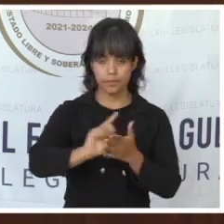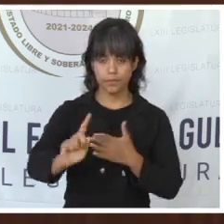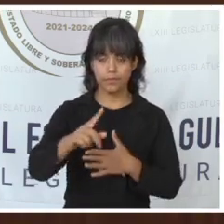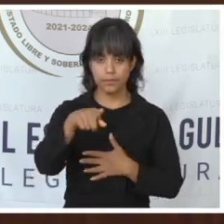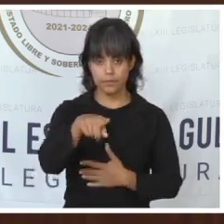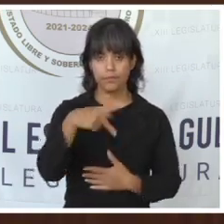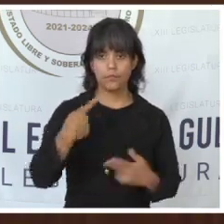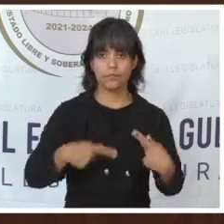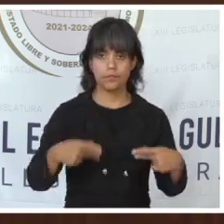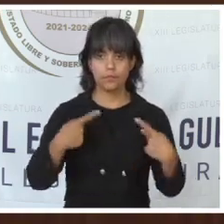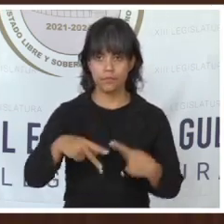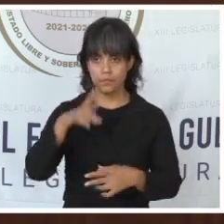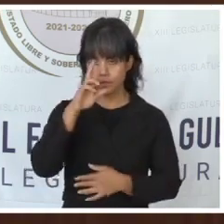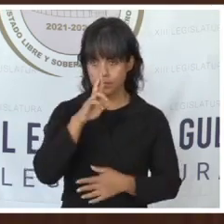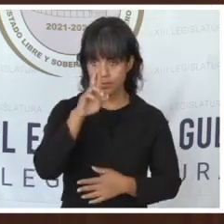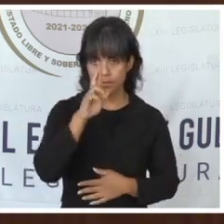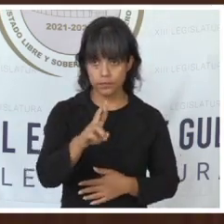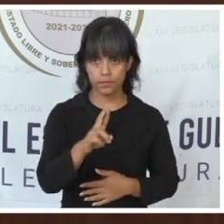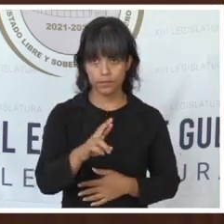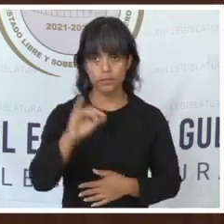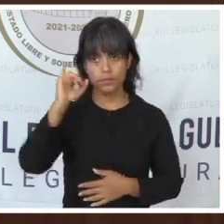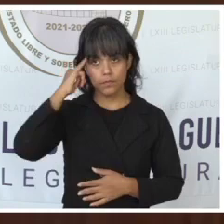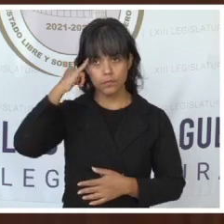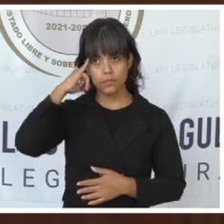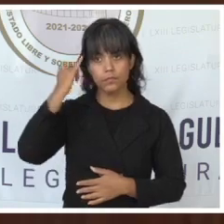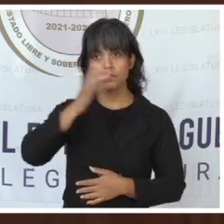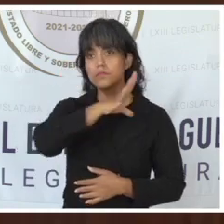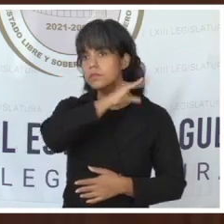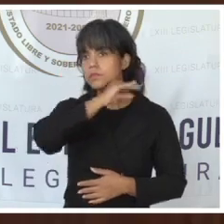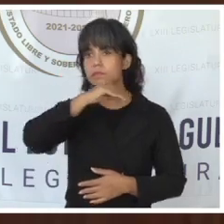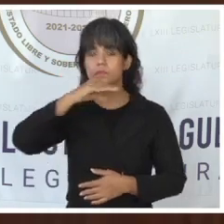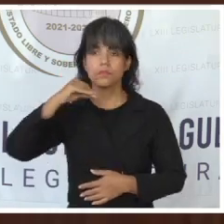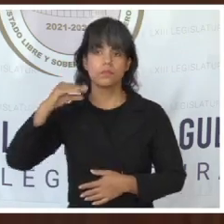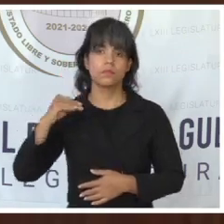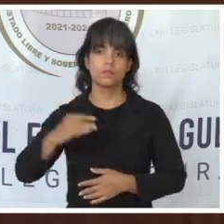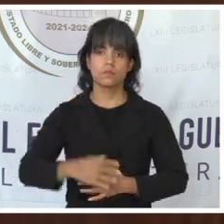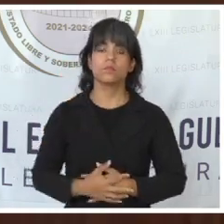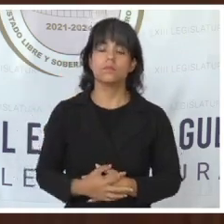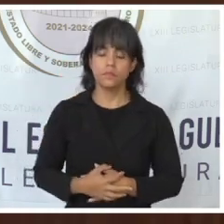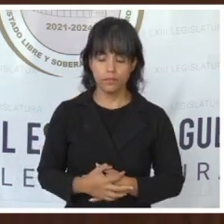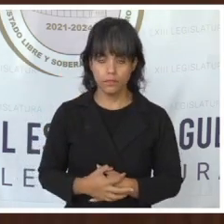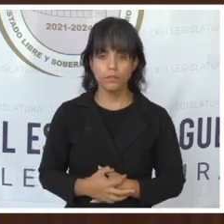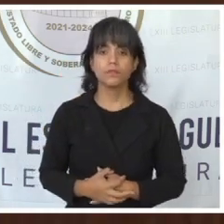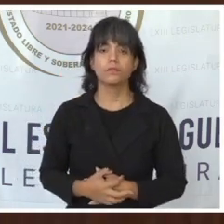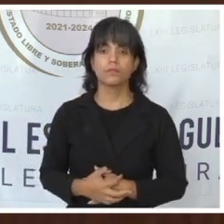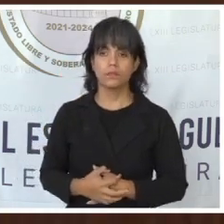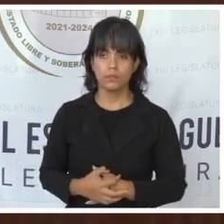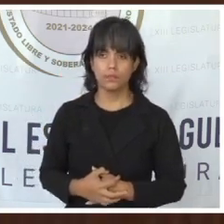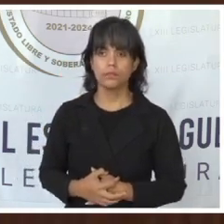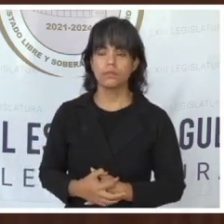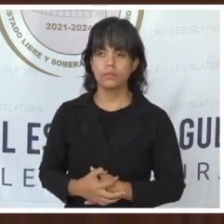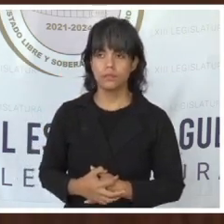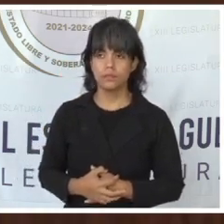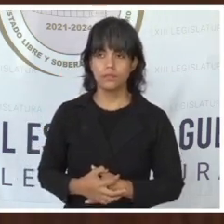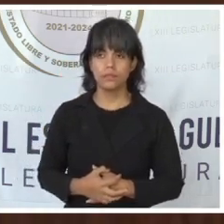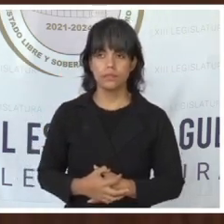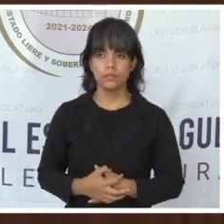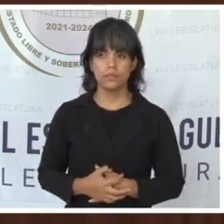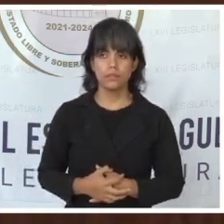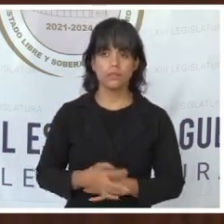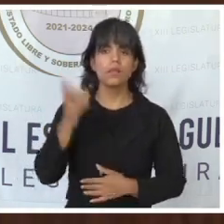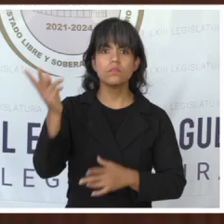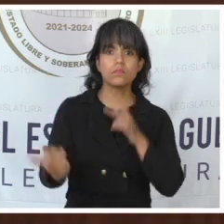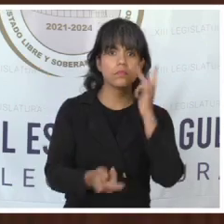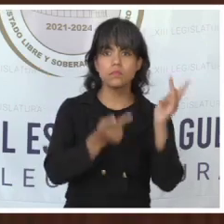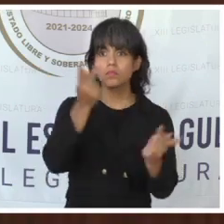los compañeros indígenas y afros. Que se defienda, señores. Pero no se preguntó. ¿Y saben por qué no se